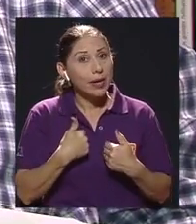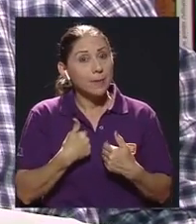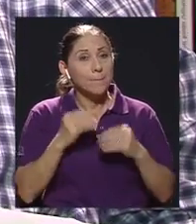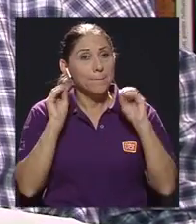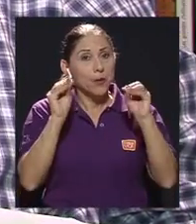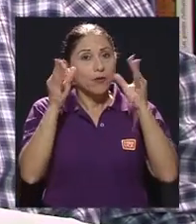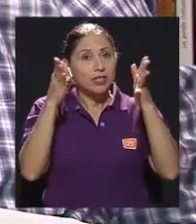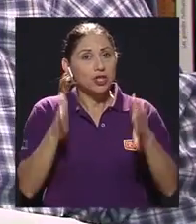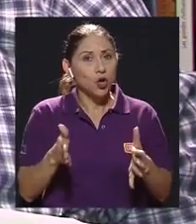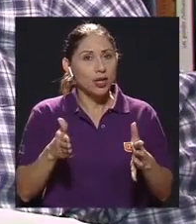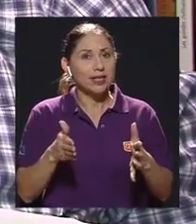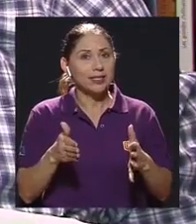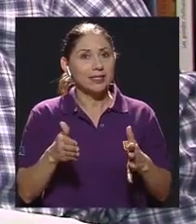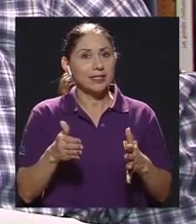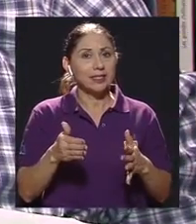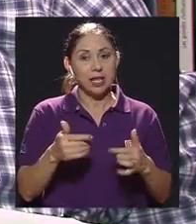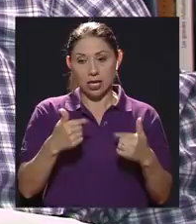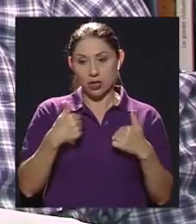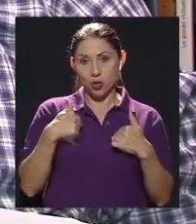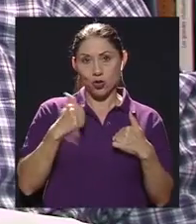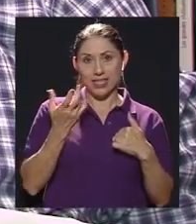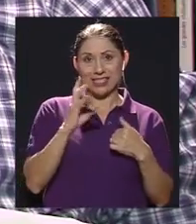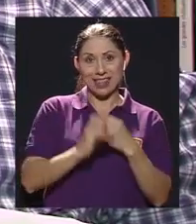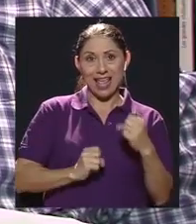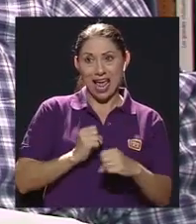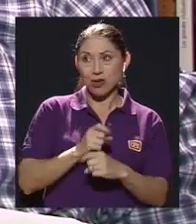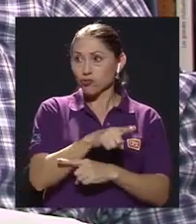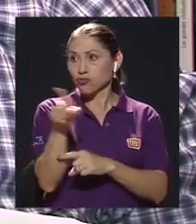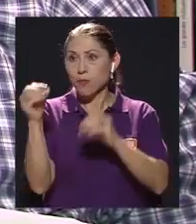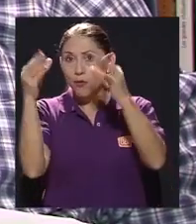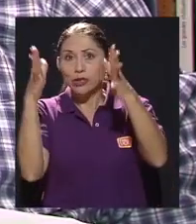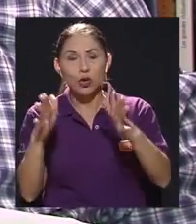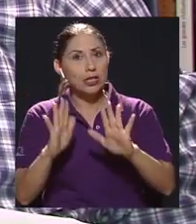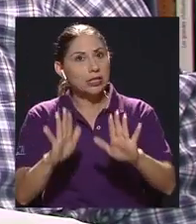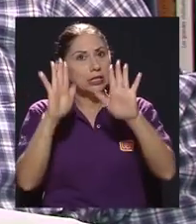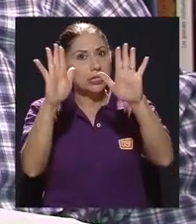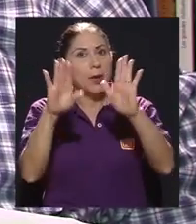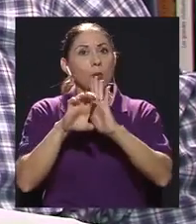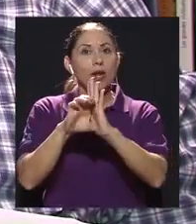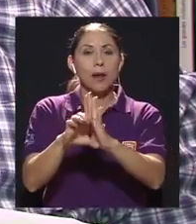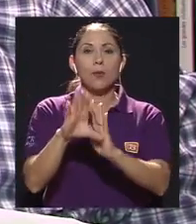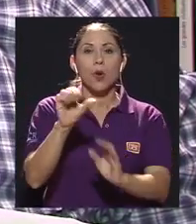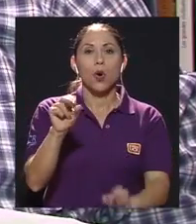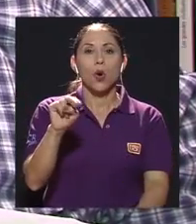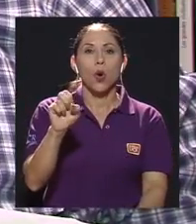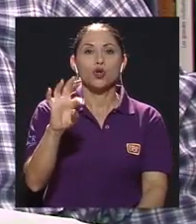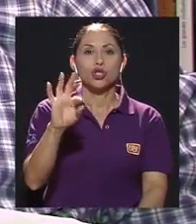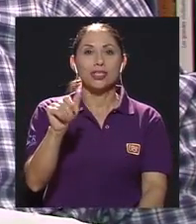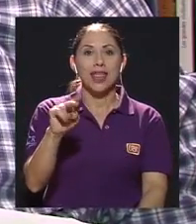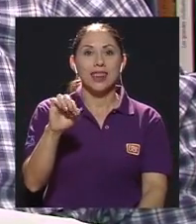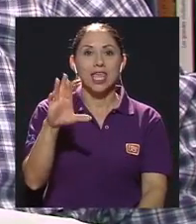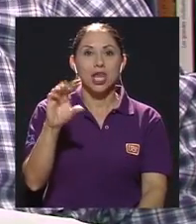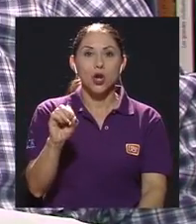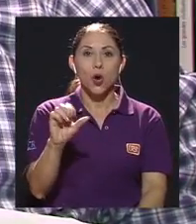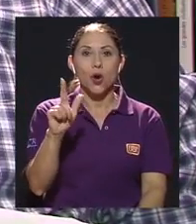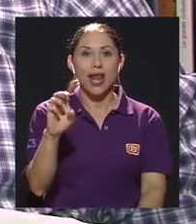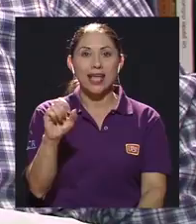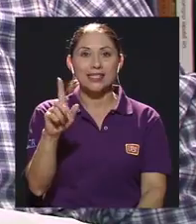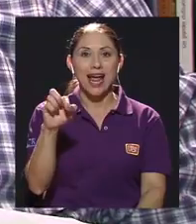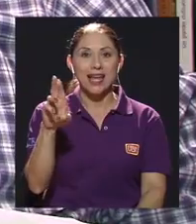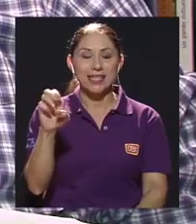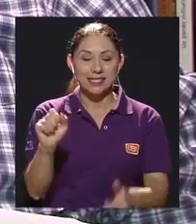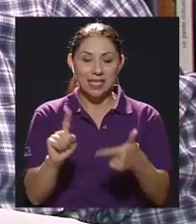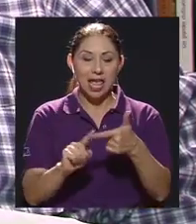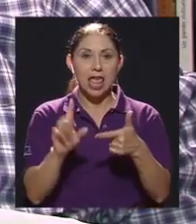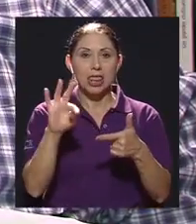profesores a los 17 años increíbles, como don Constantino Láscaris, don Teodoro Olarte. Me